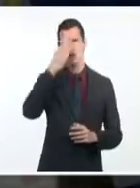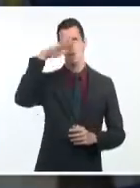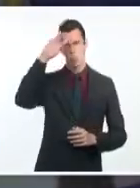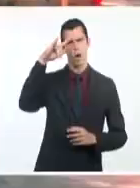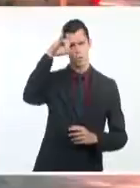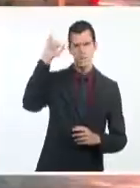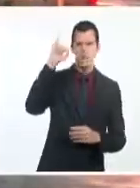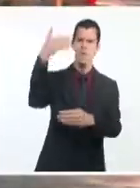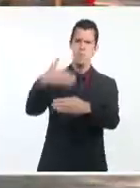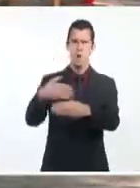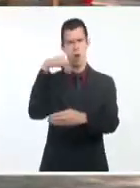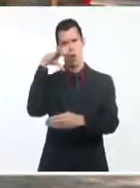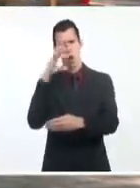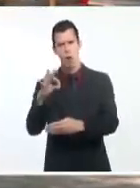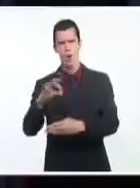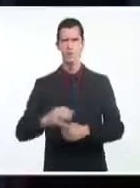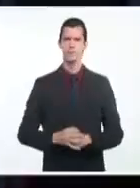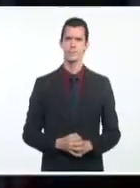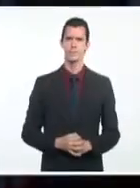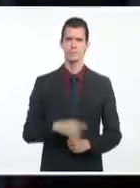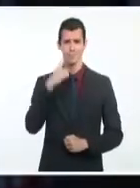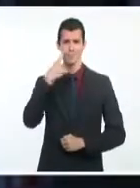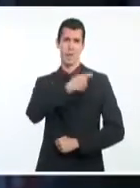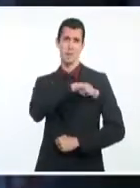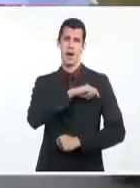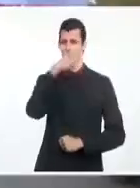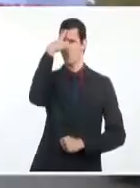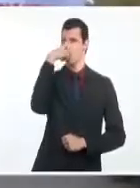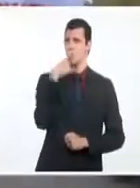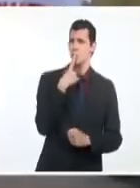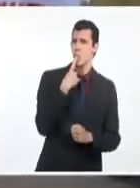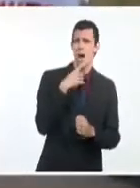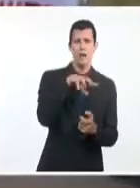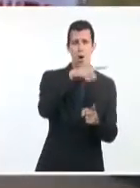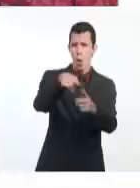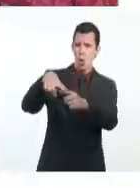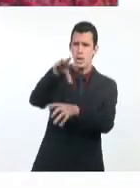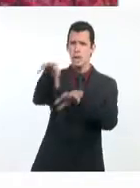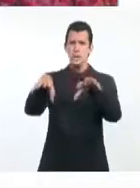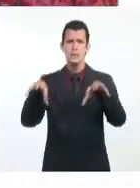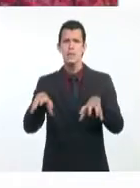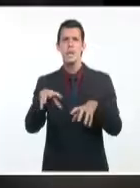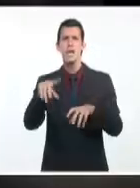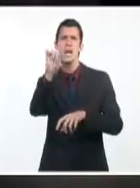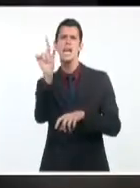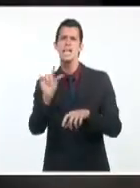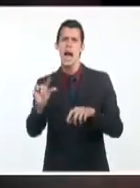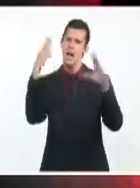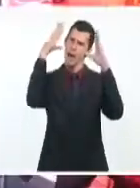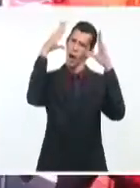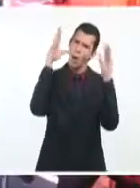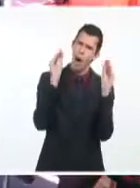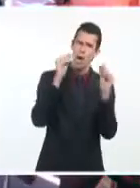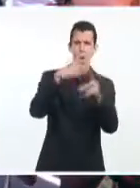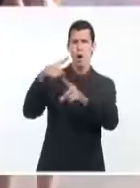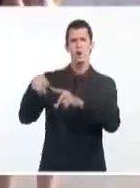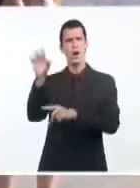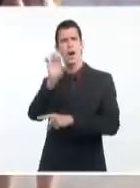Este domingo, plazas de España, Portugal, unas 30 ciudades de Italia, Países Bajos, Eslovaquia,